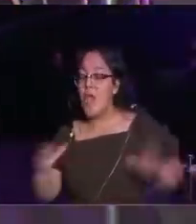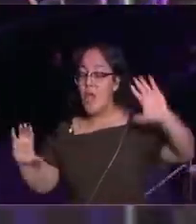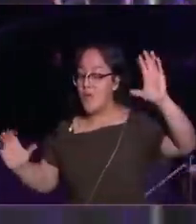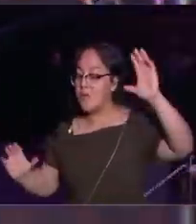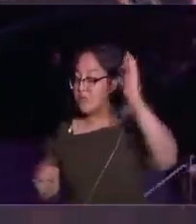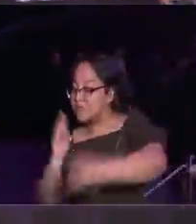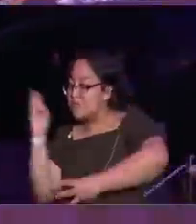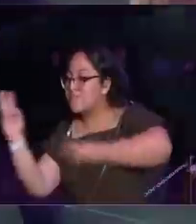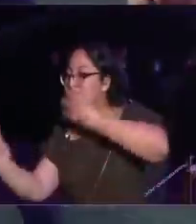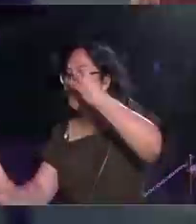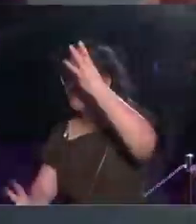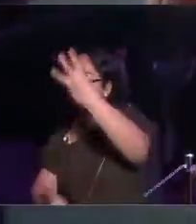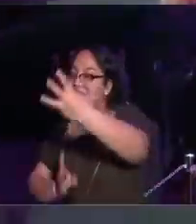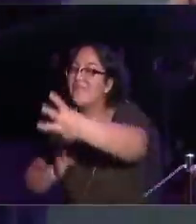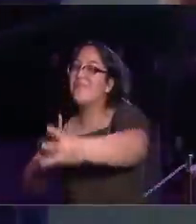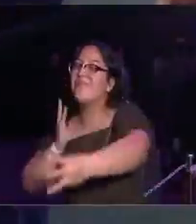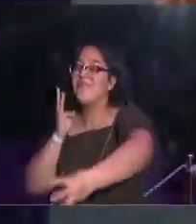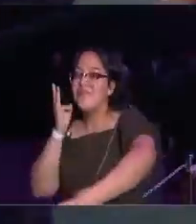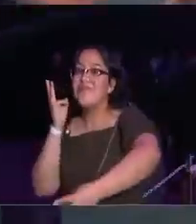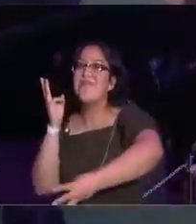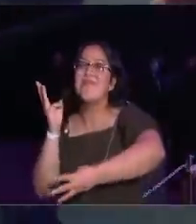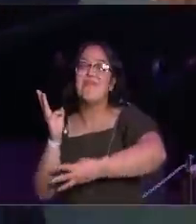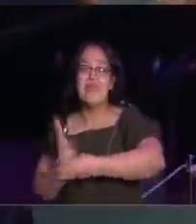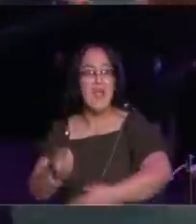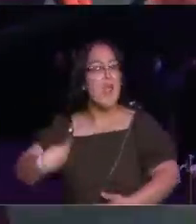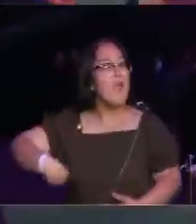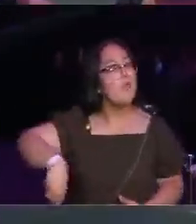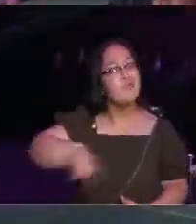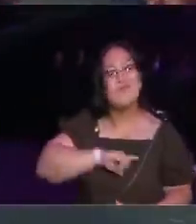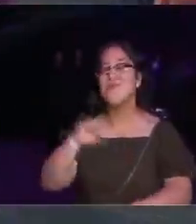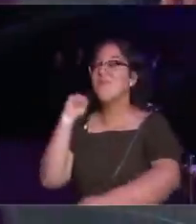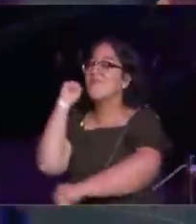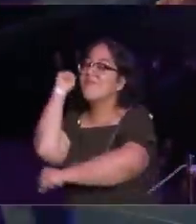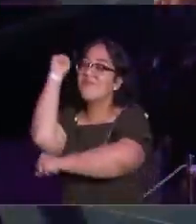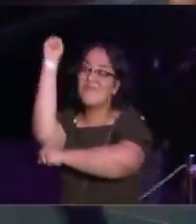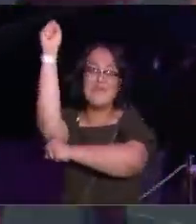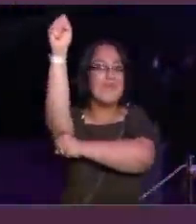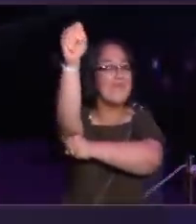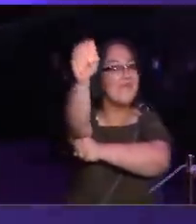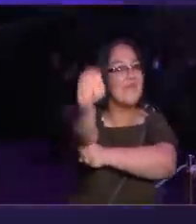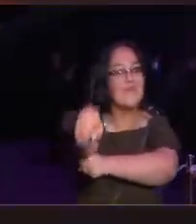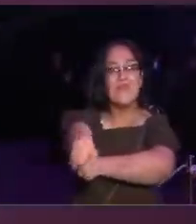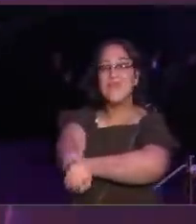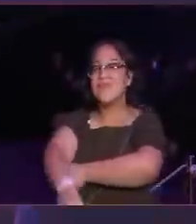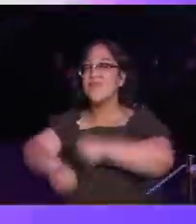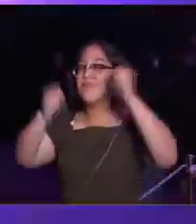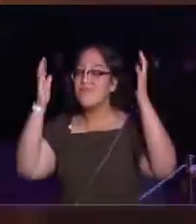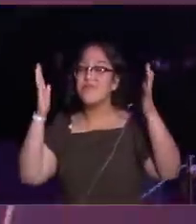God!